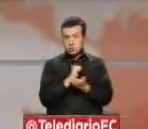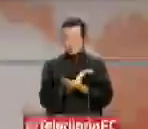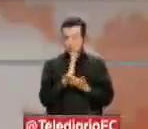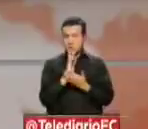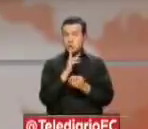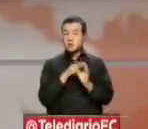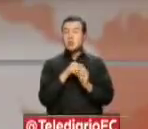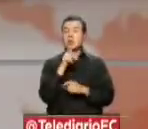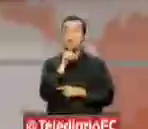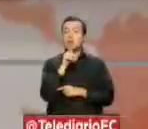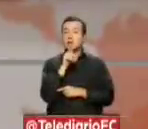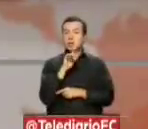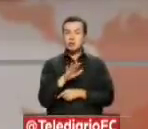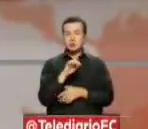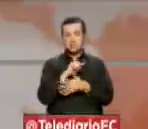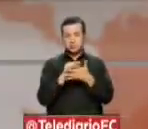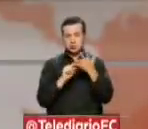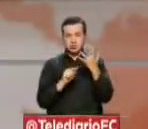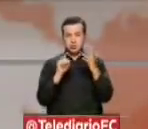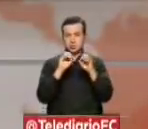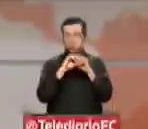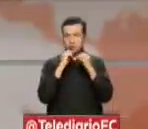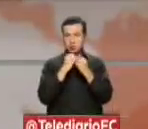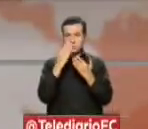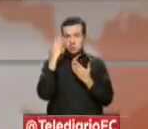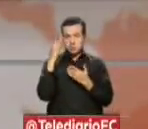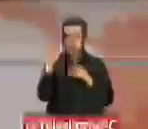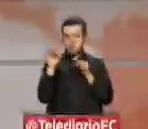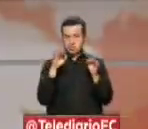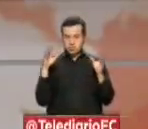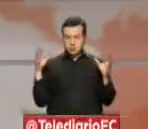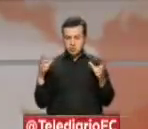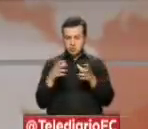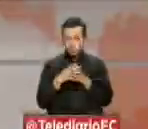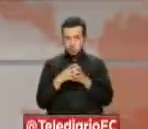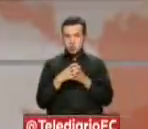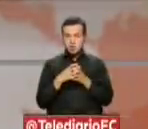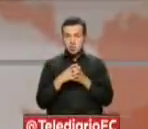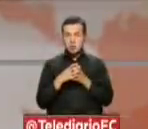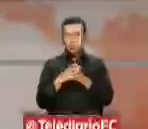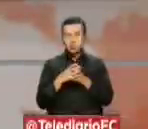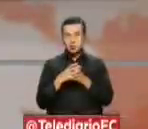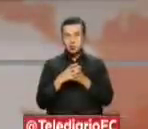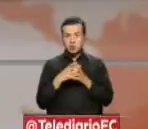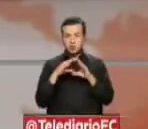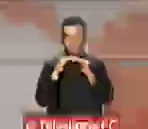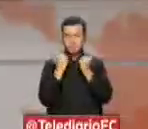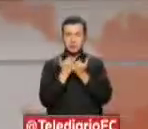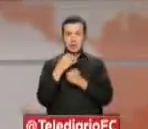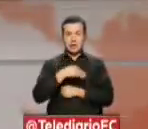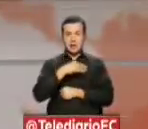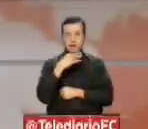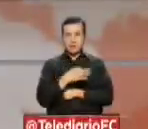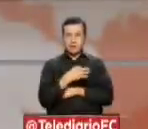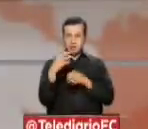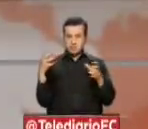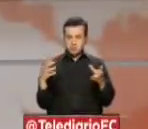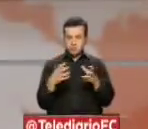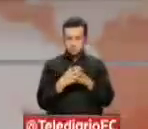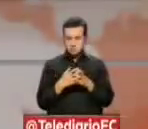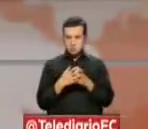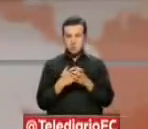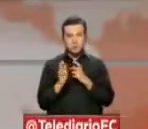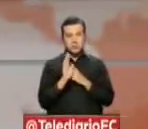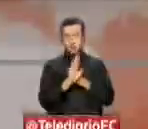la participación de las cinco bancadas, que sería la constitución del código de, perdón, del Comité de Ética, quienes de